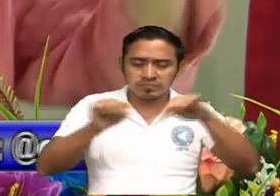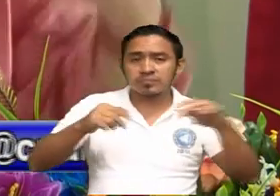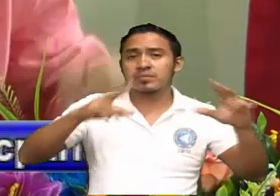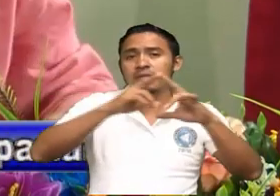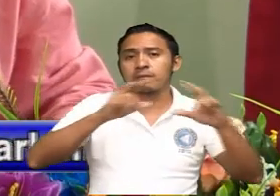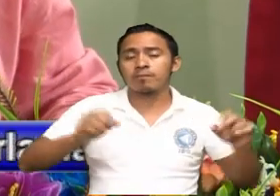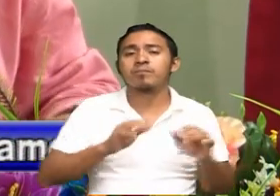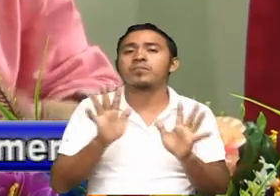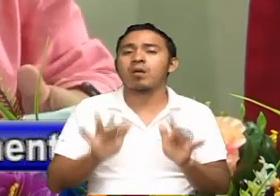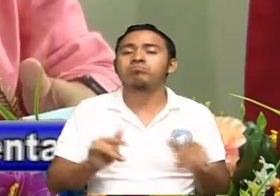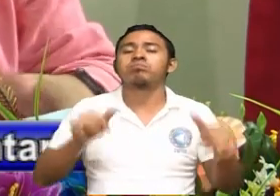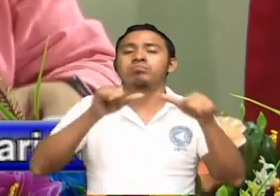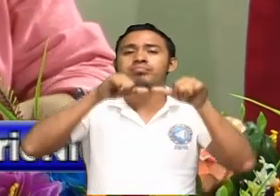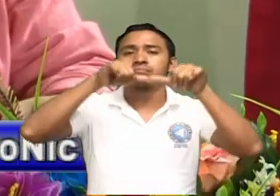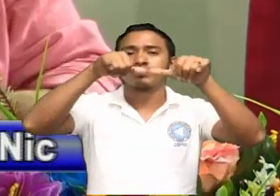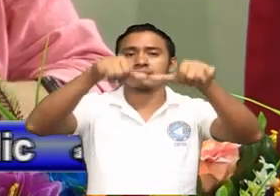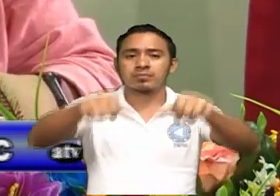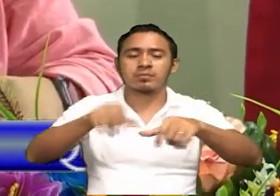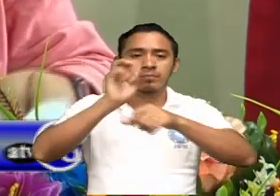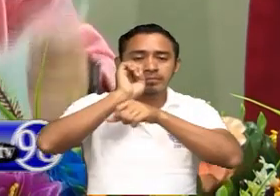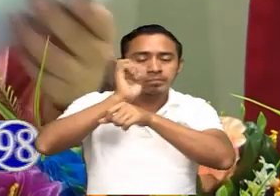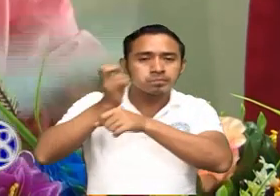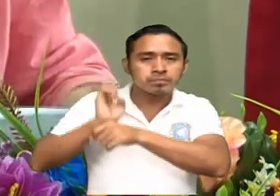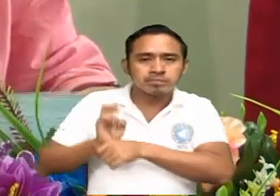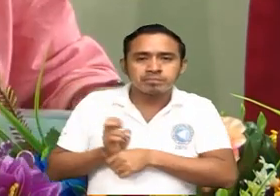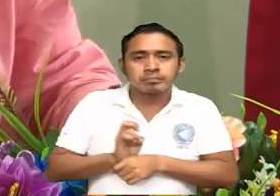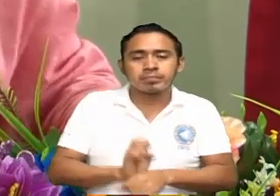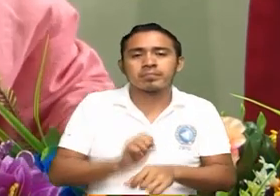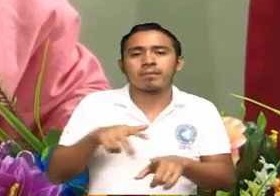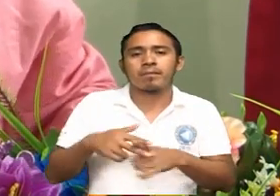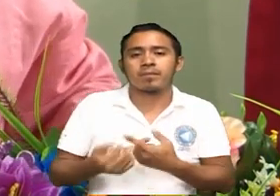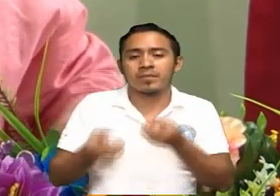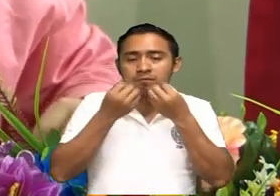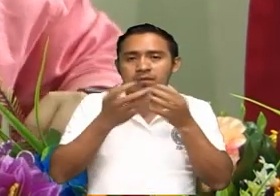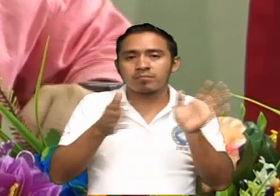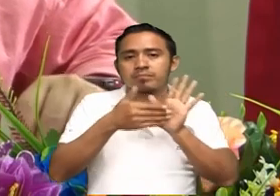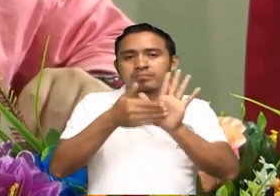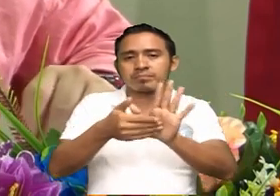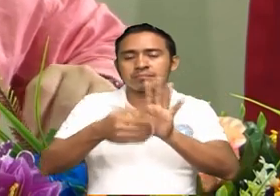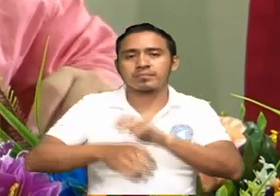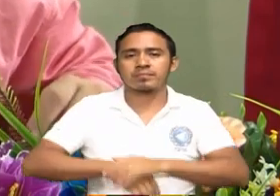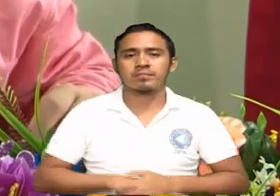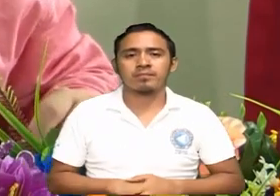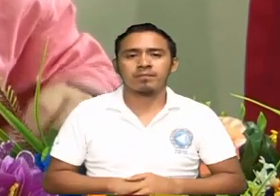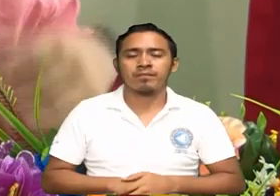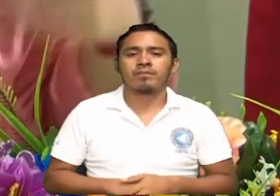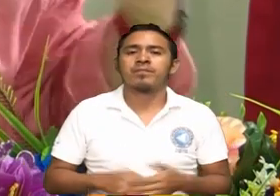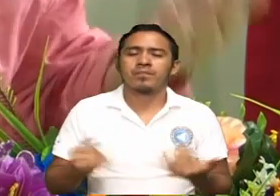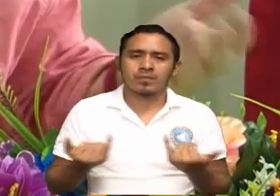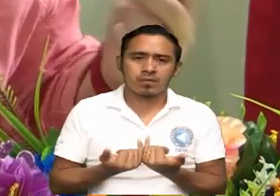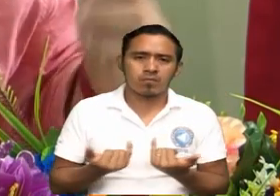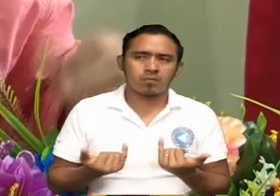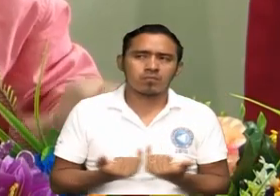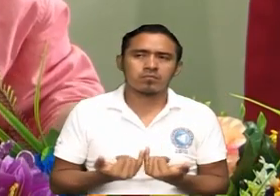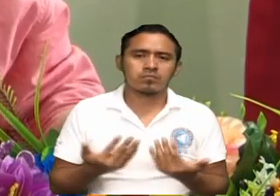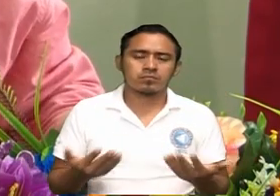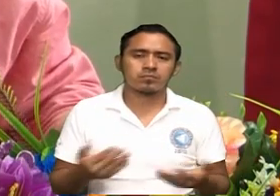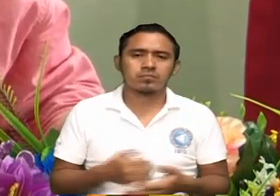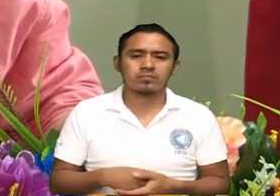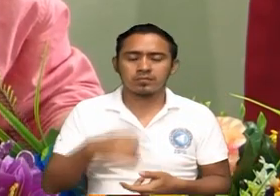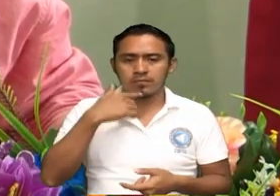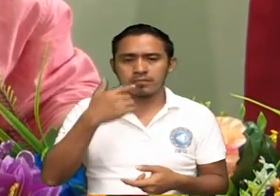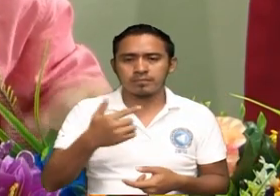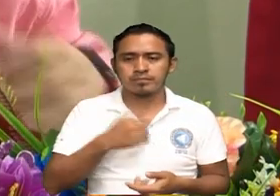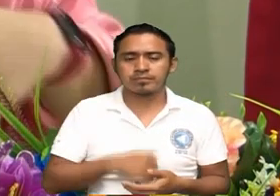en permanente vigilancia a partir del lanzamiento. También hicimos, como